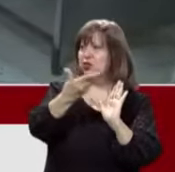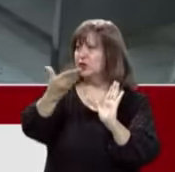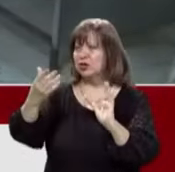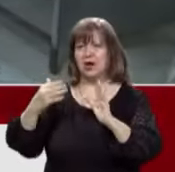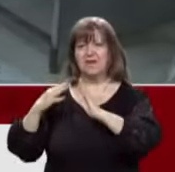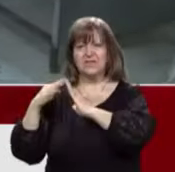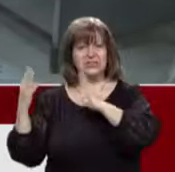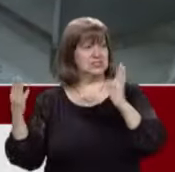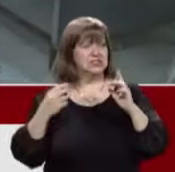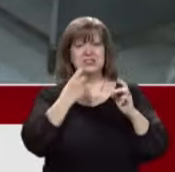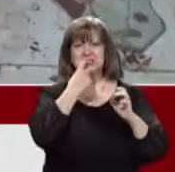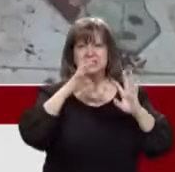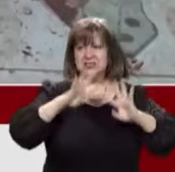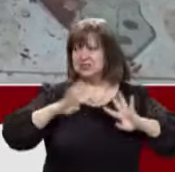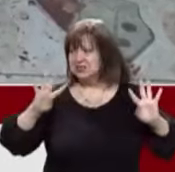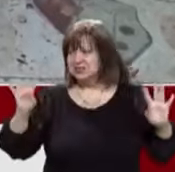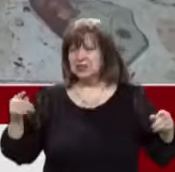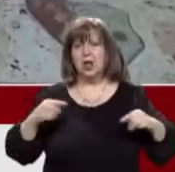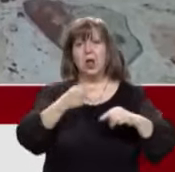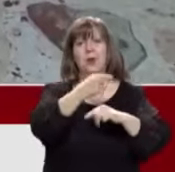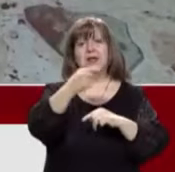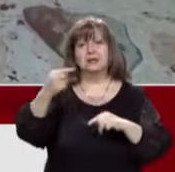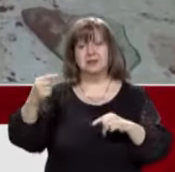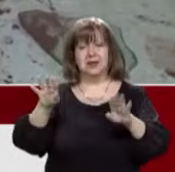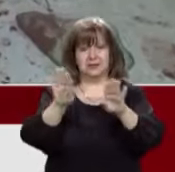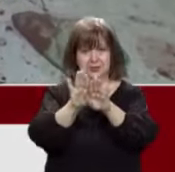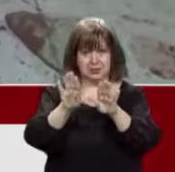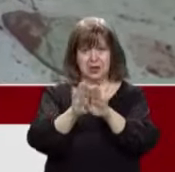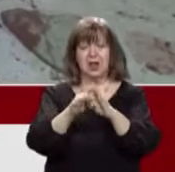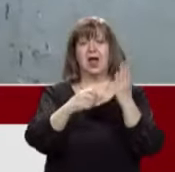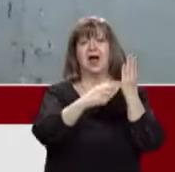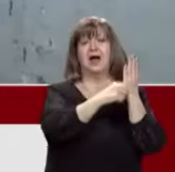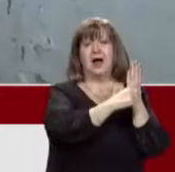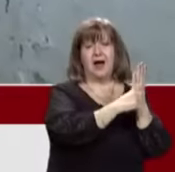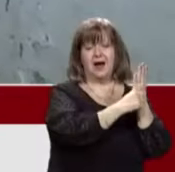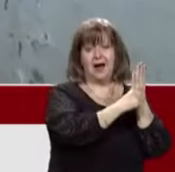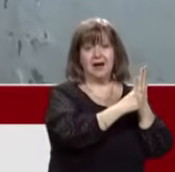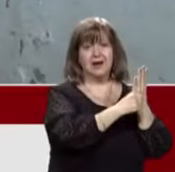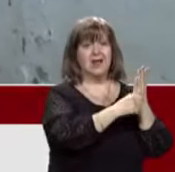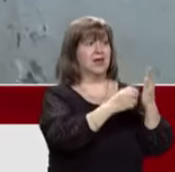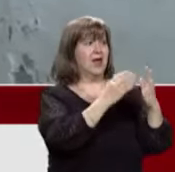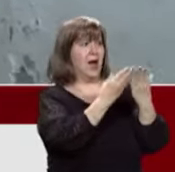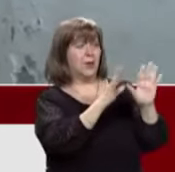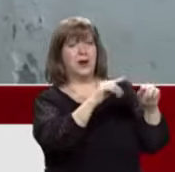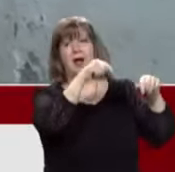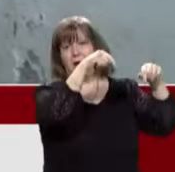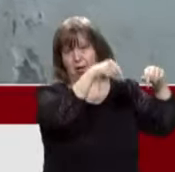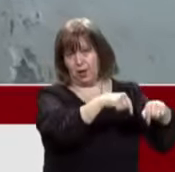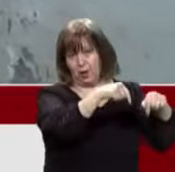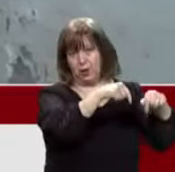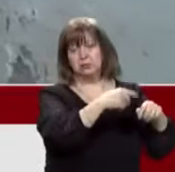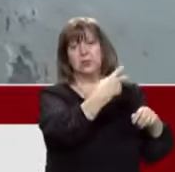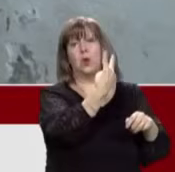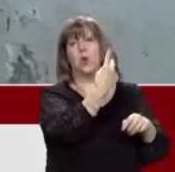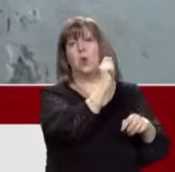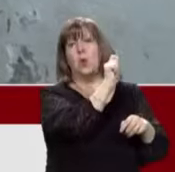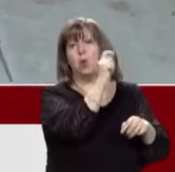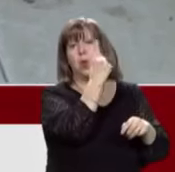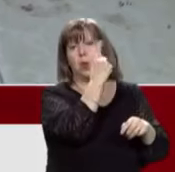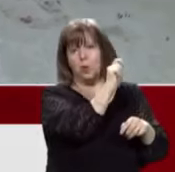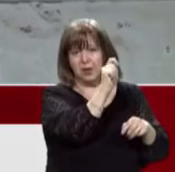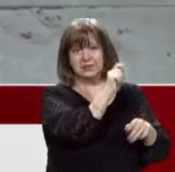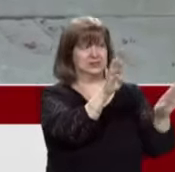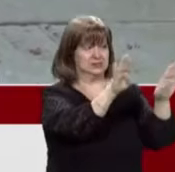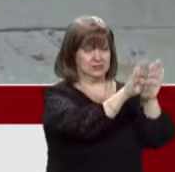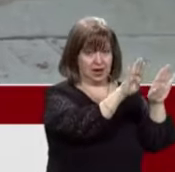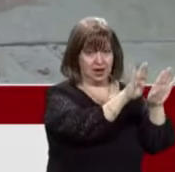semana sin abrir por miedo a los saqueos. El señor de la carnicería recién ha podido abrir ahora, pero también estuvo más de un mes totalmente